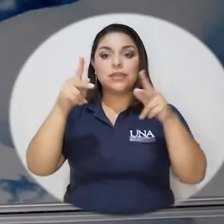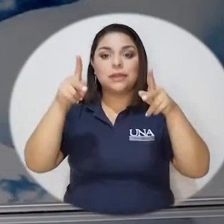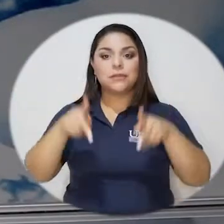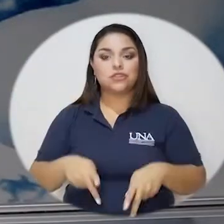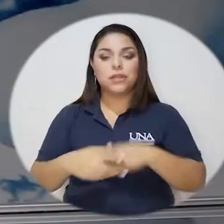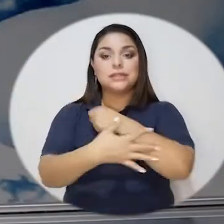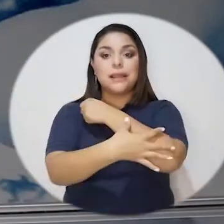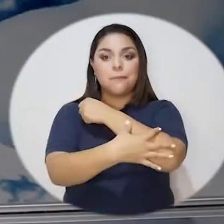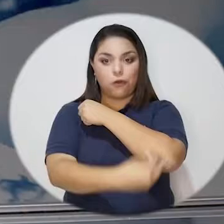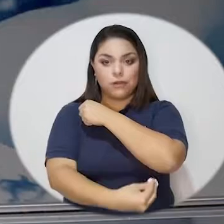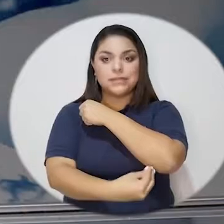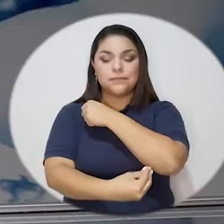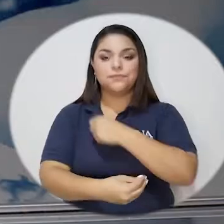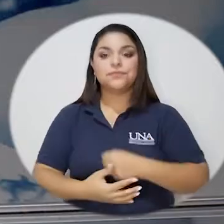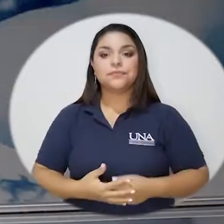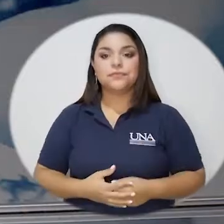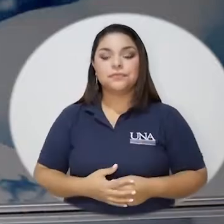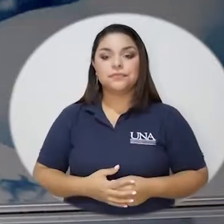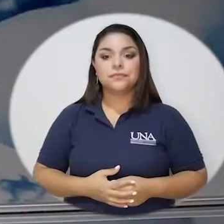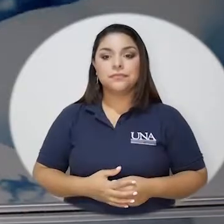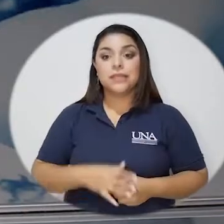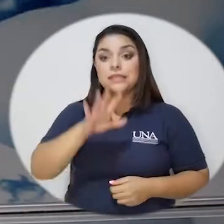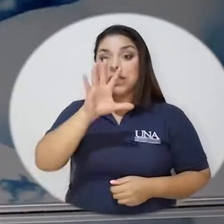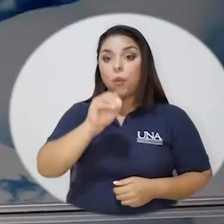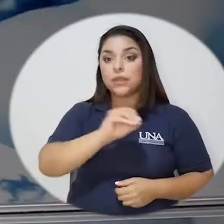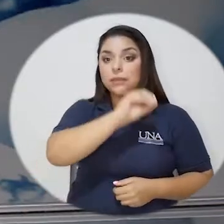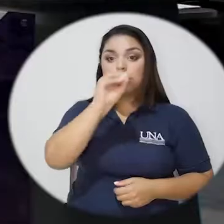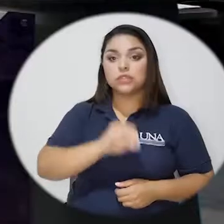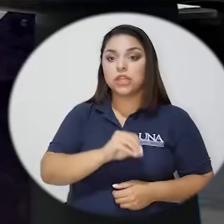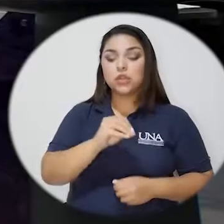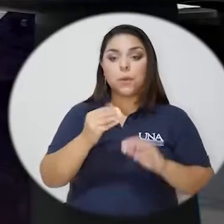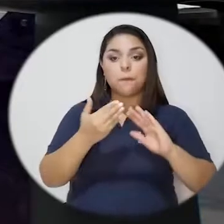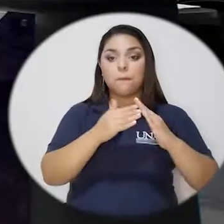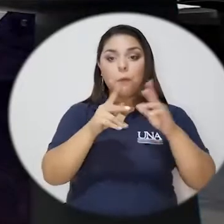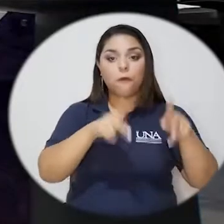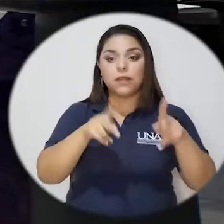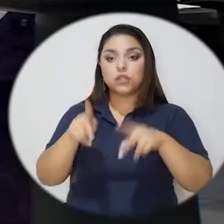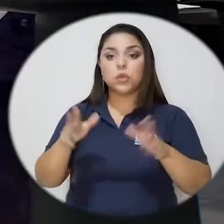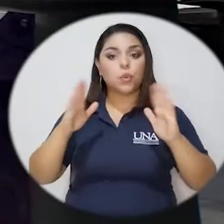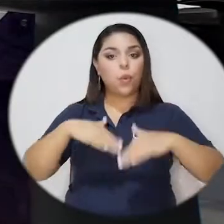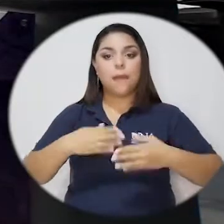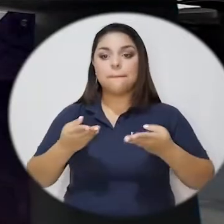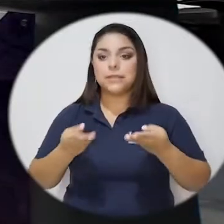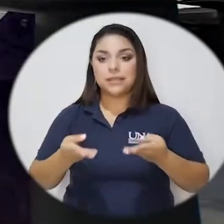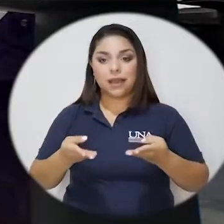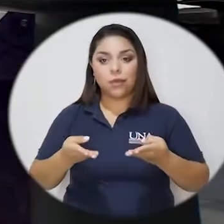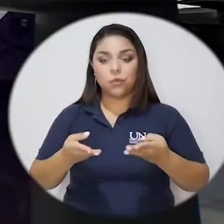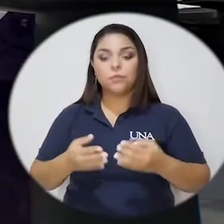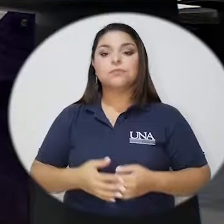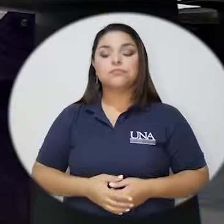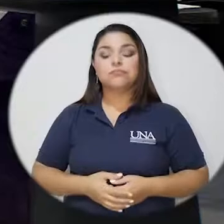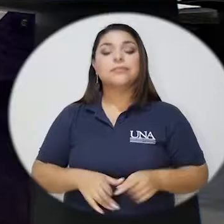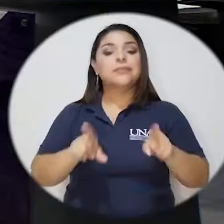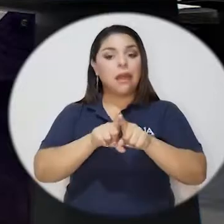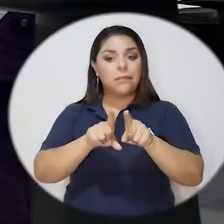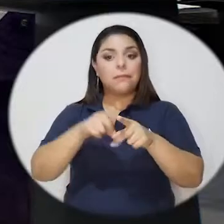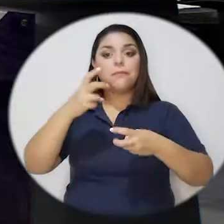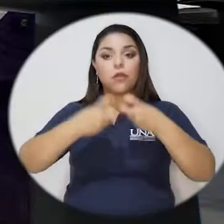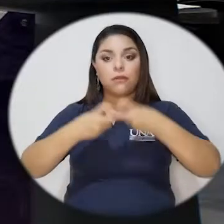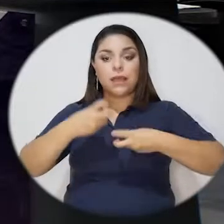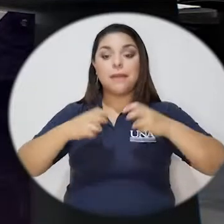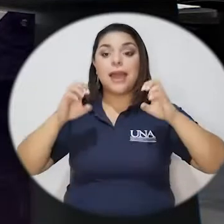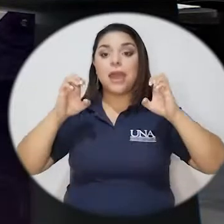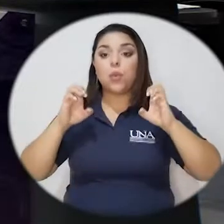la pobreza. 50% de la población no tiene bachillerato. Claro, desde antes, el problema de la educación, ¿verdad? El problema de la